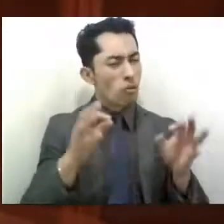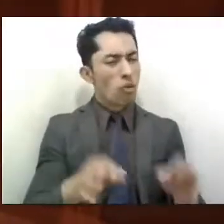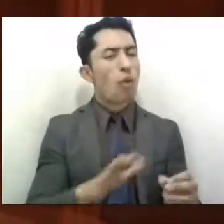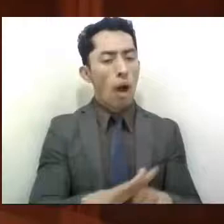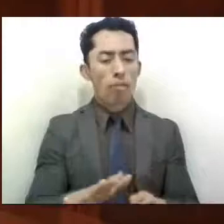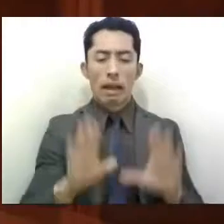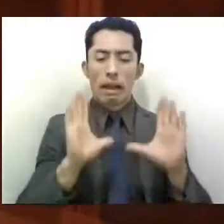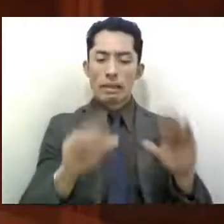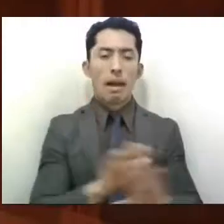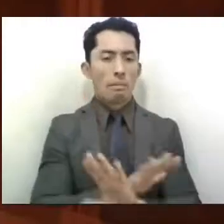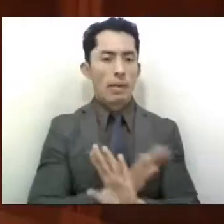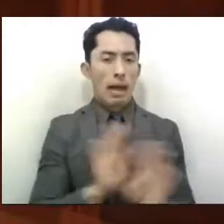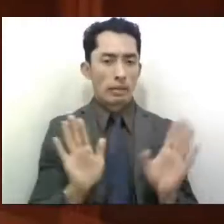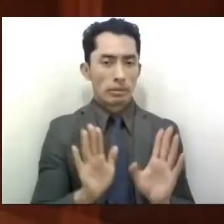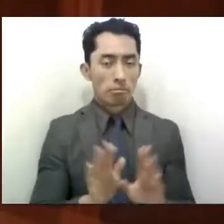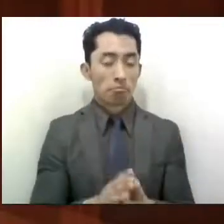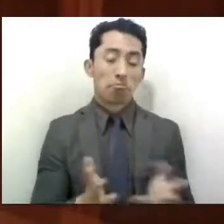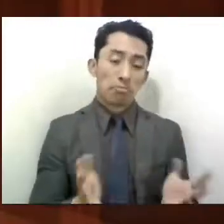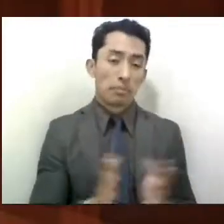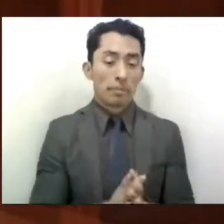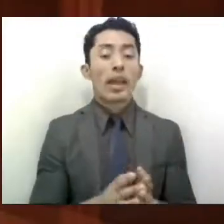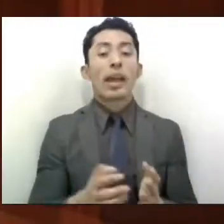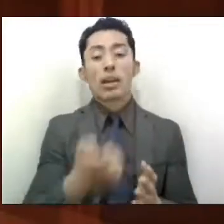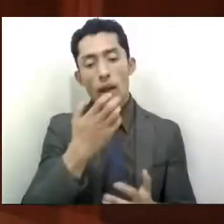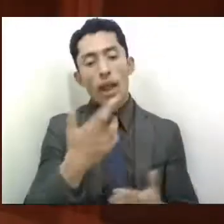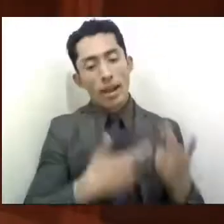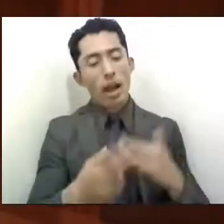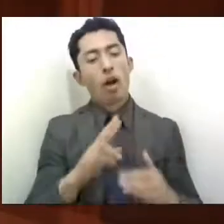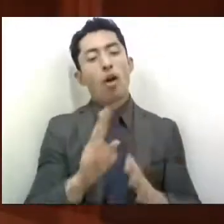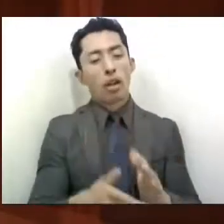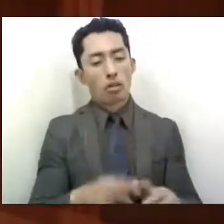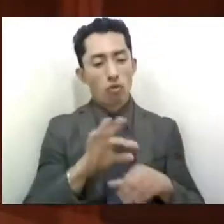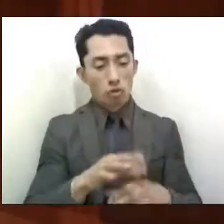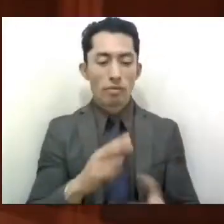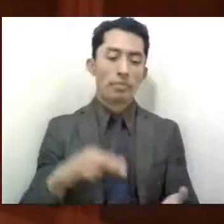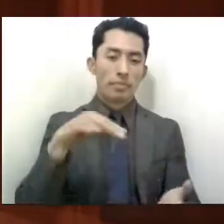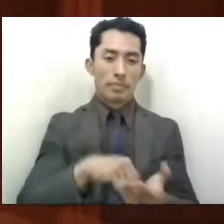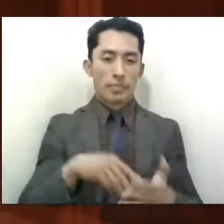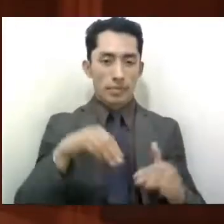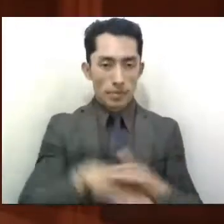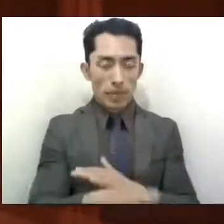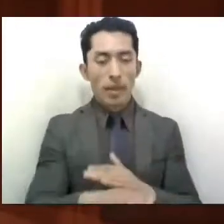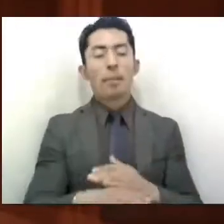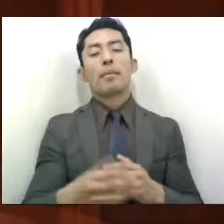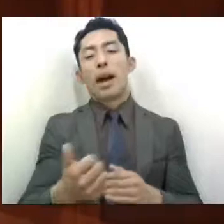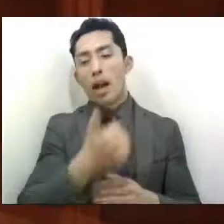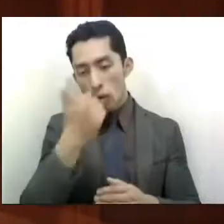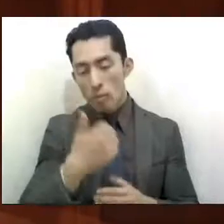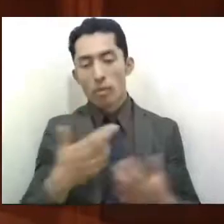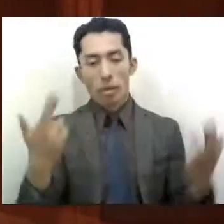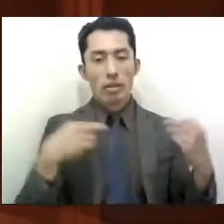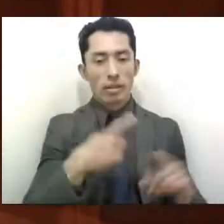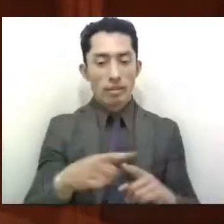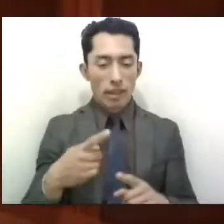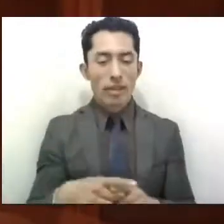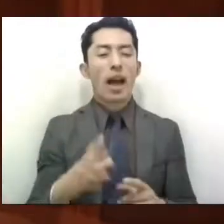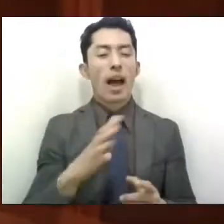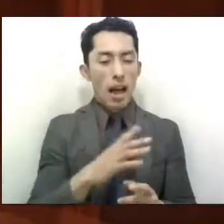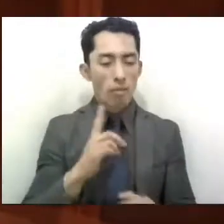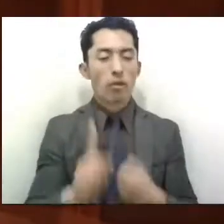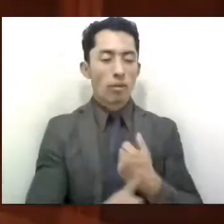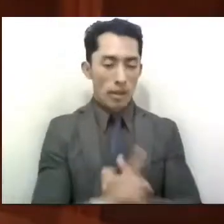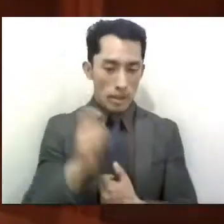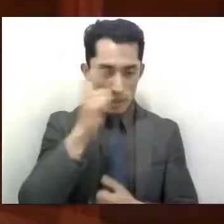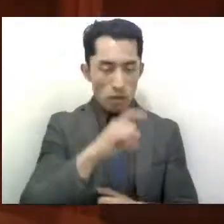El retorno a clases presenciales implicó para el alumnado y el personal docente diversas complicaciones, entre ellas